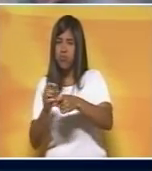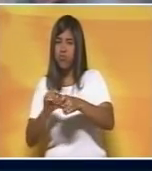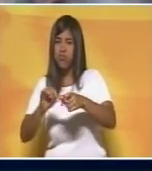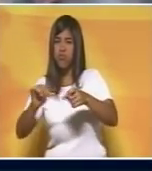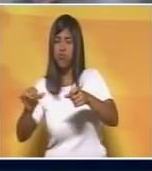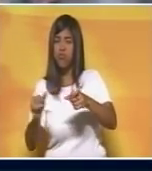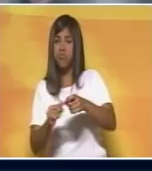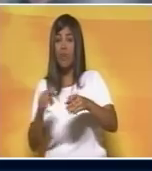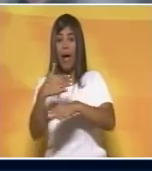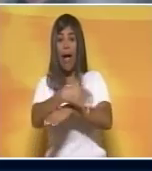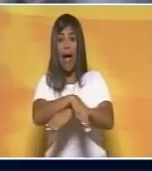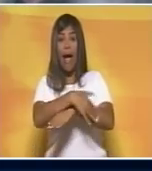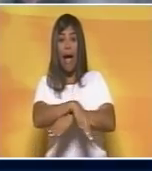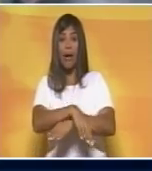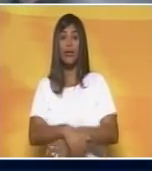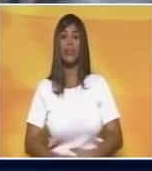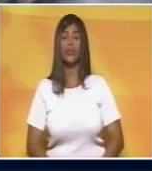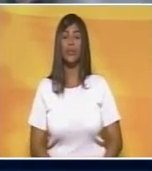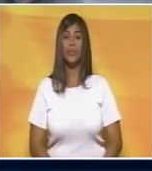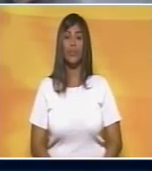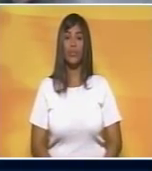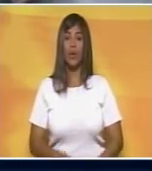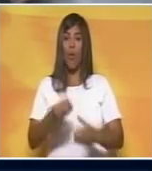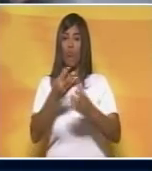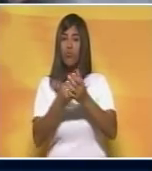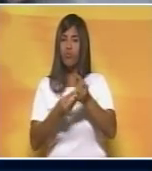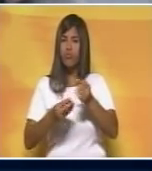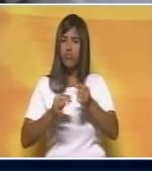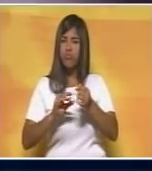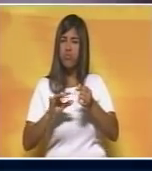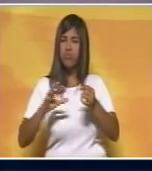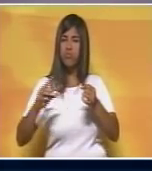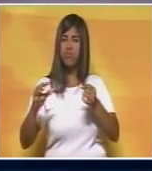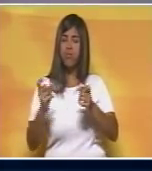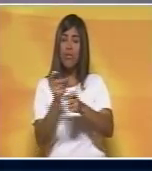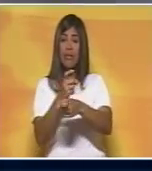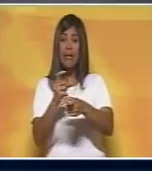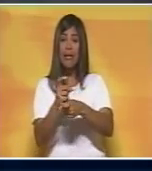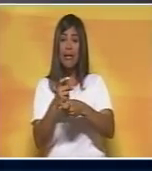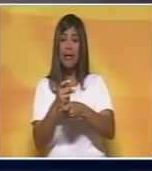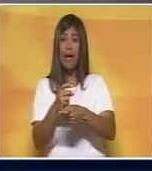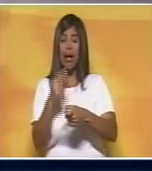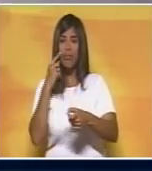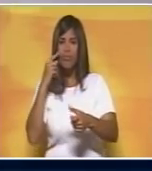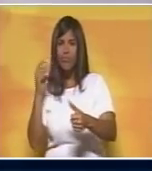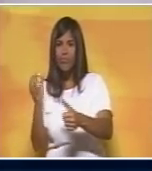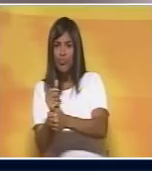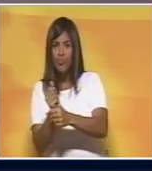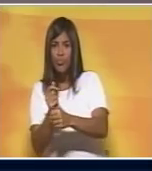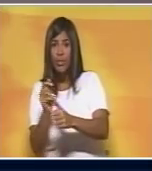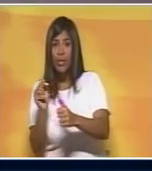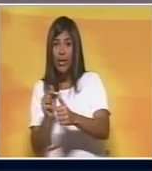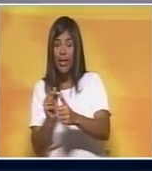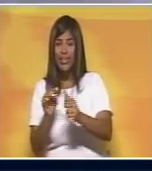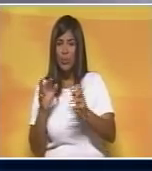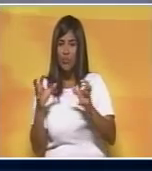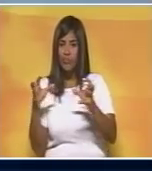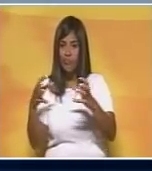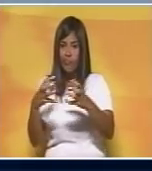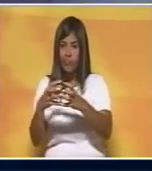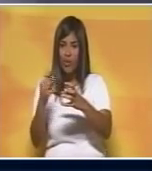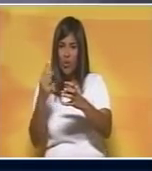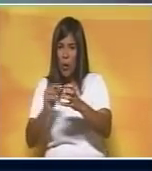las calles Hidalgo y Santo Toribio. Una fuga de gas de la línea de abastecimiento se registró y con la concentración